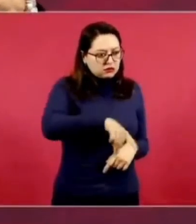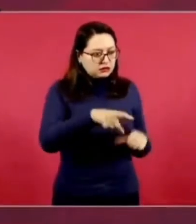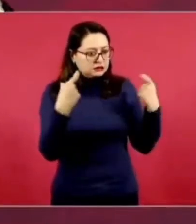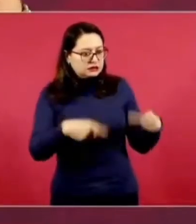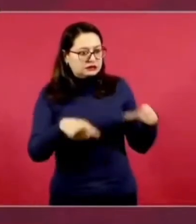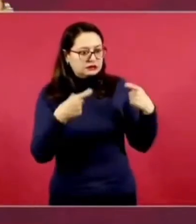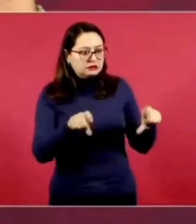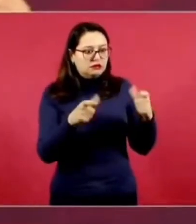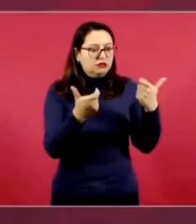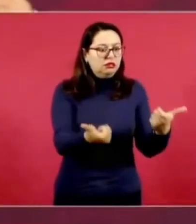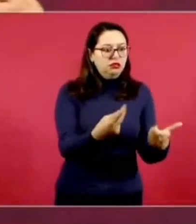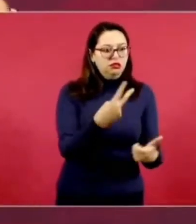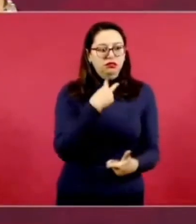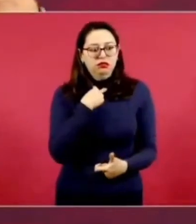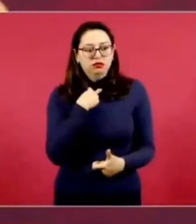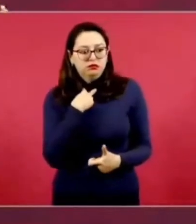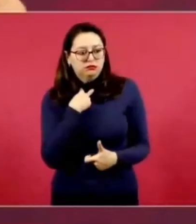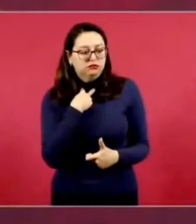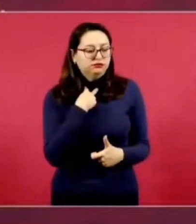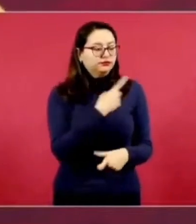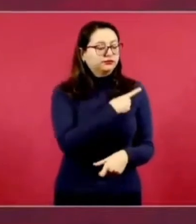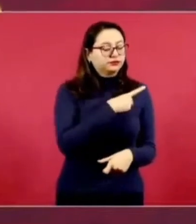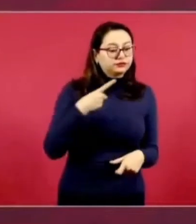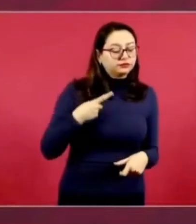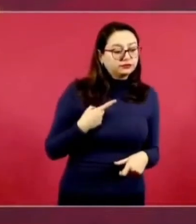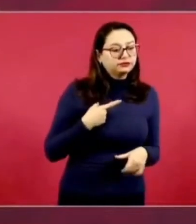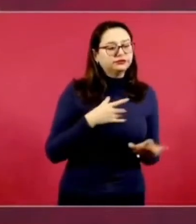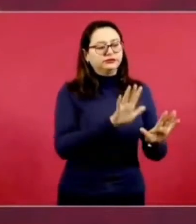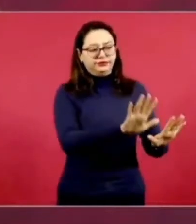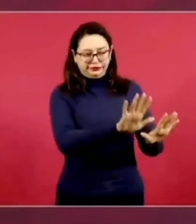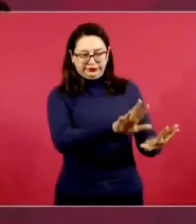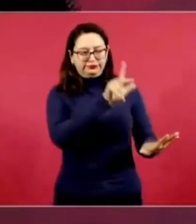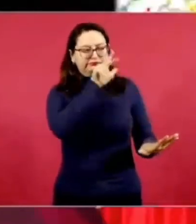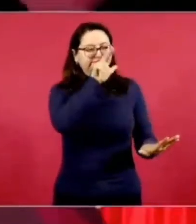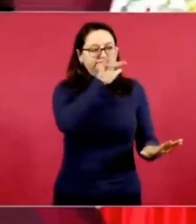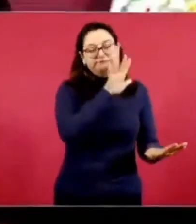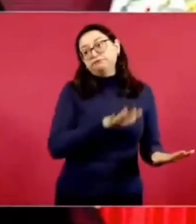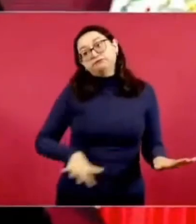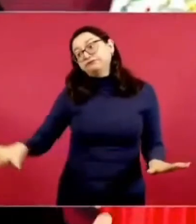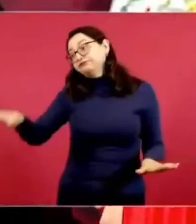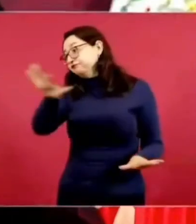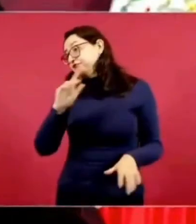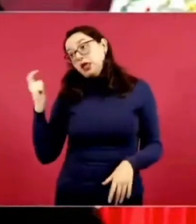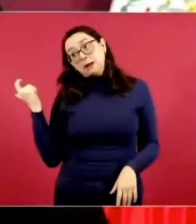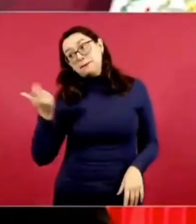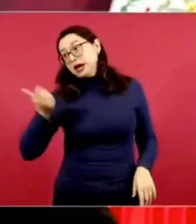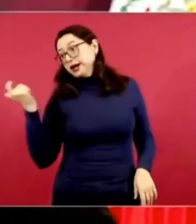de unos cuantos banqueros y empresarios en deuda pública,